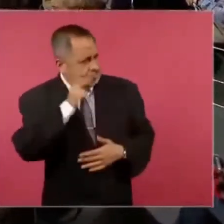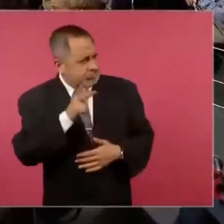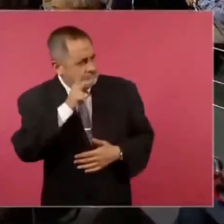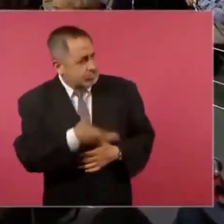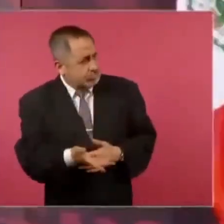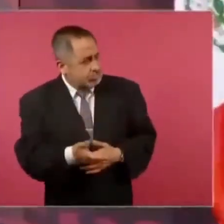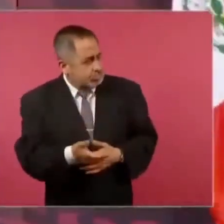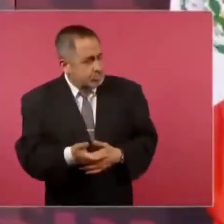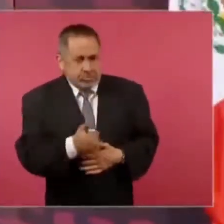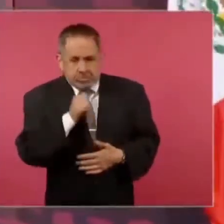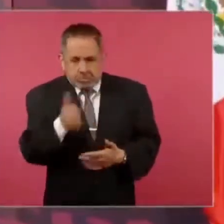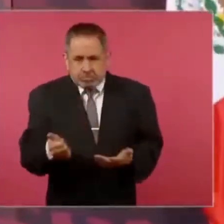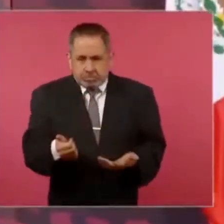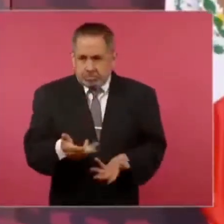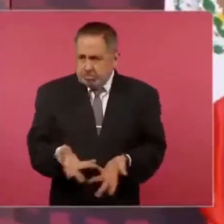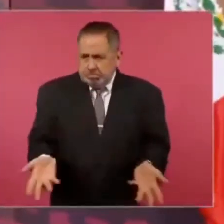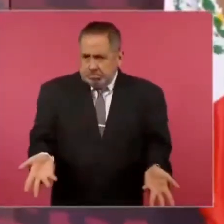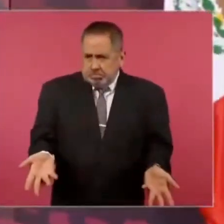es que